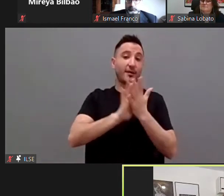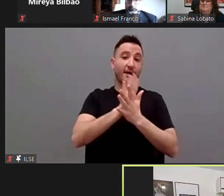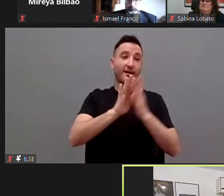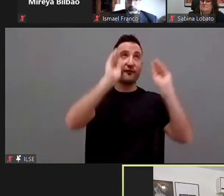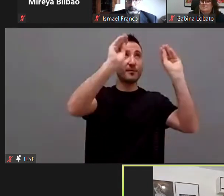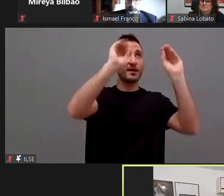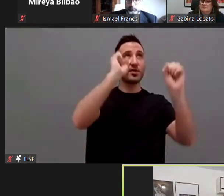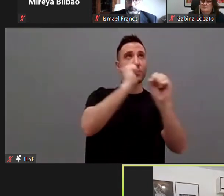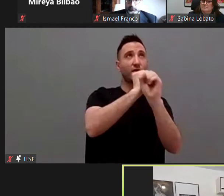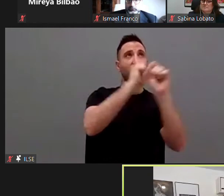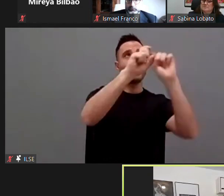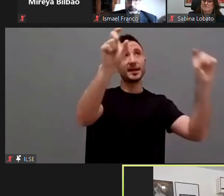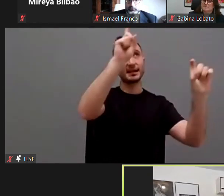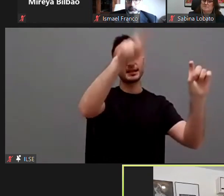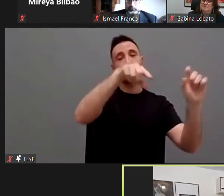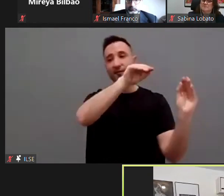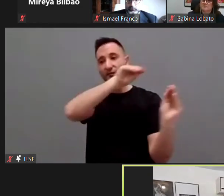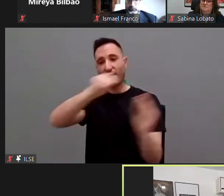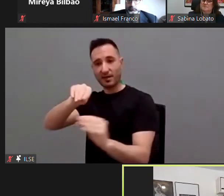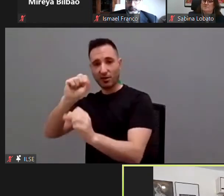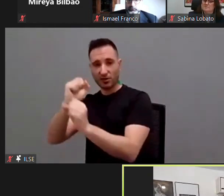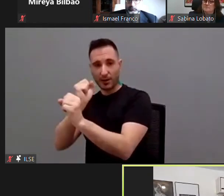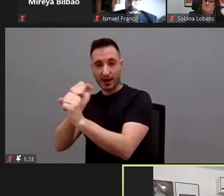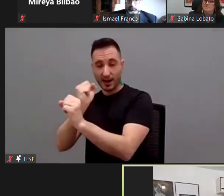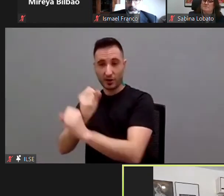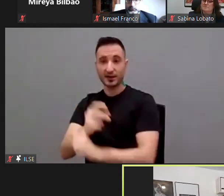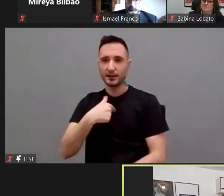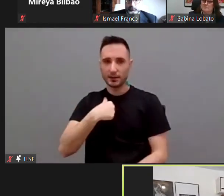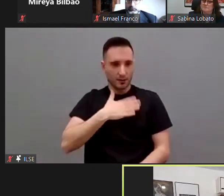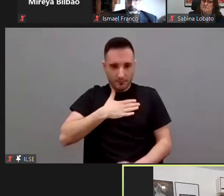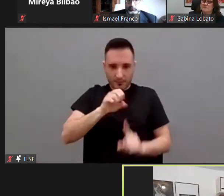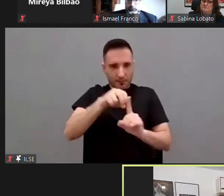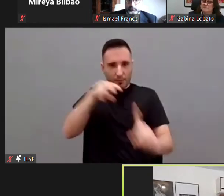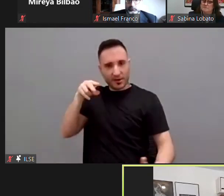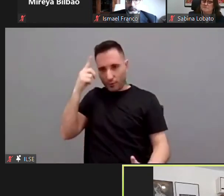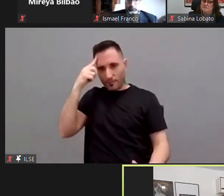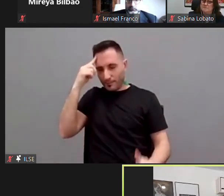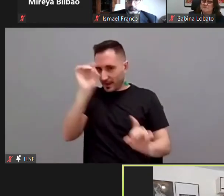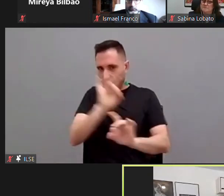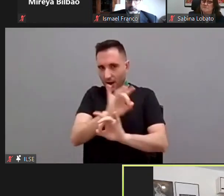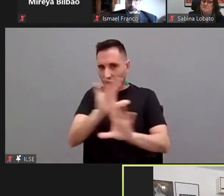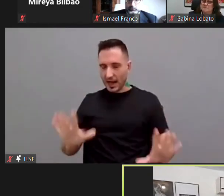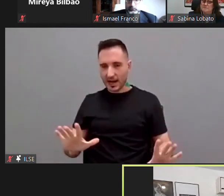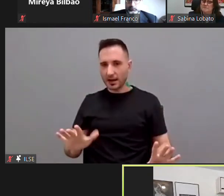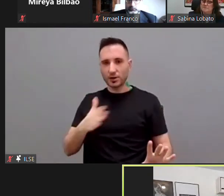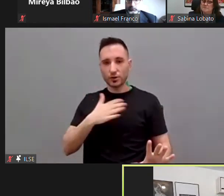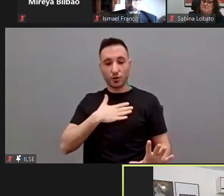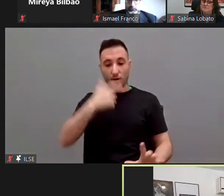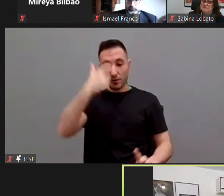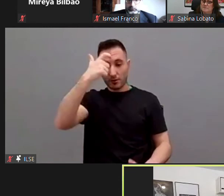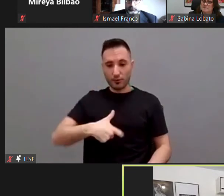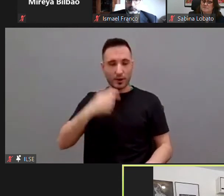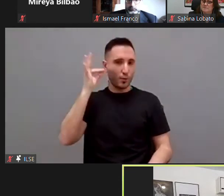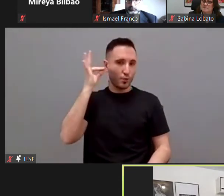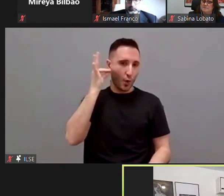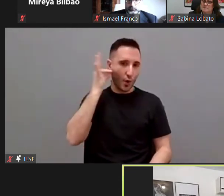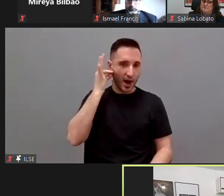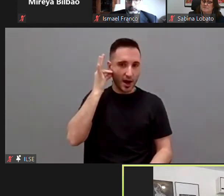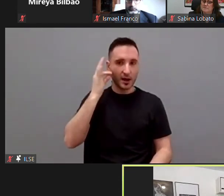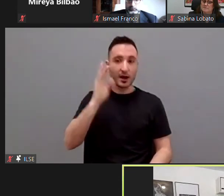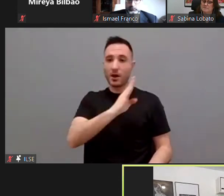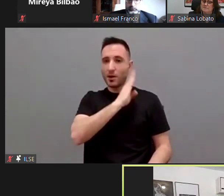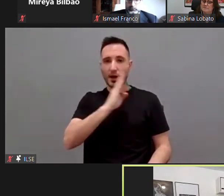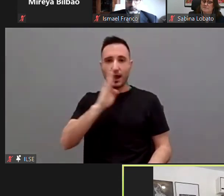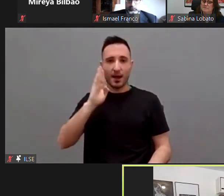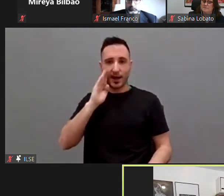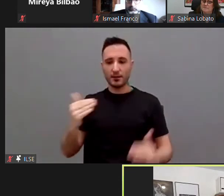aquí, para poder acceder, ¿no? Y mi visión es esa, porque yo te hablo como mujer, madre, que representa